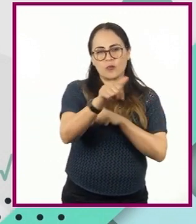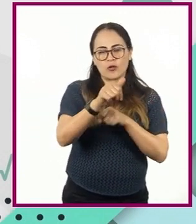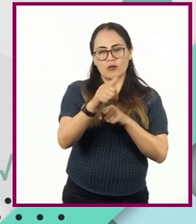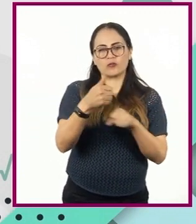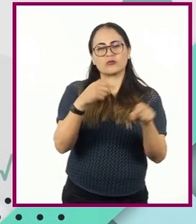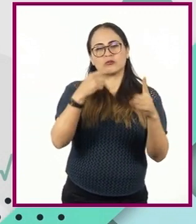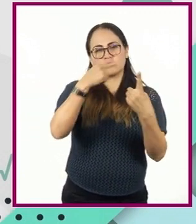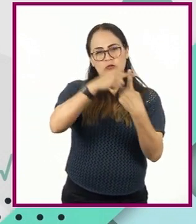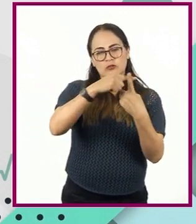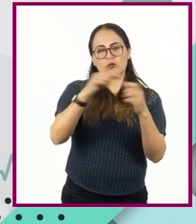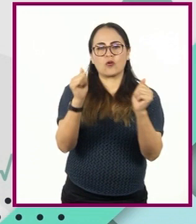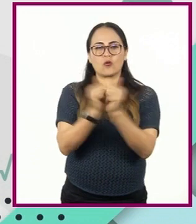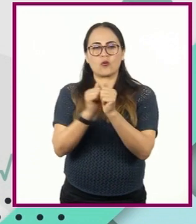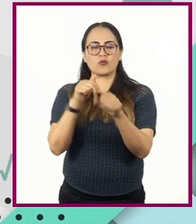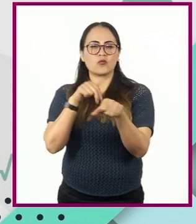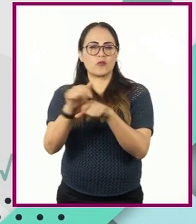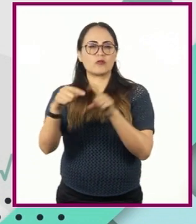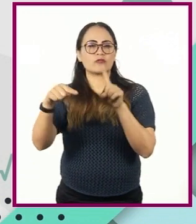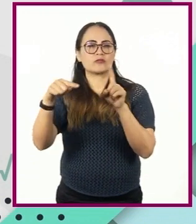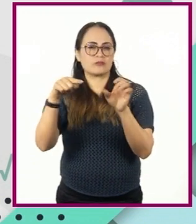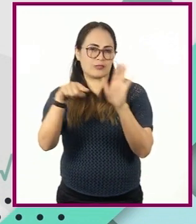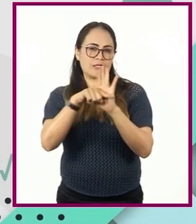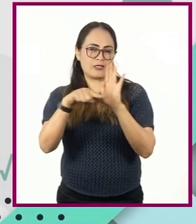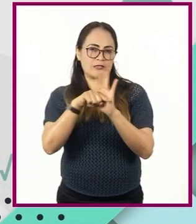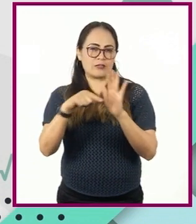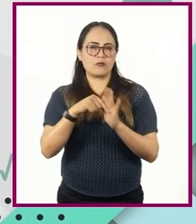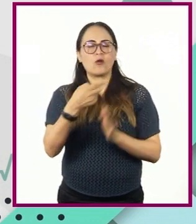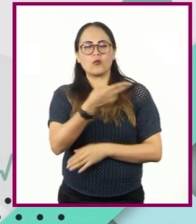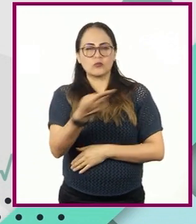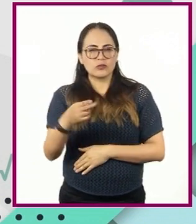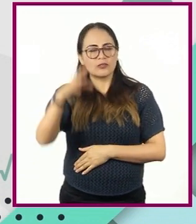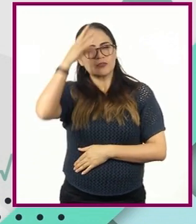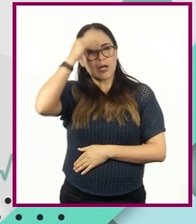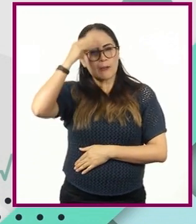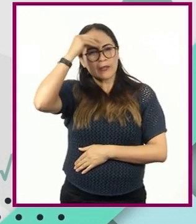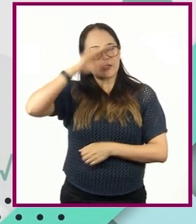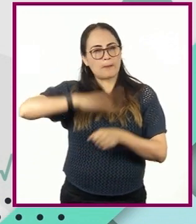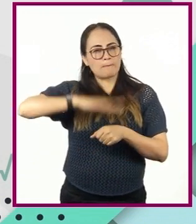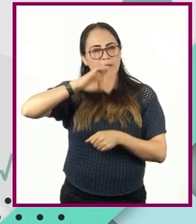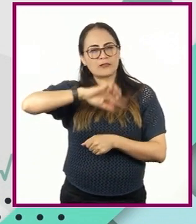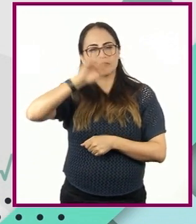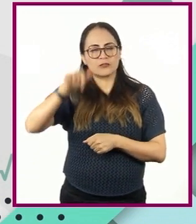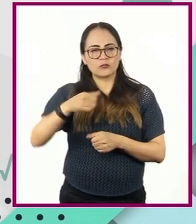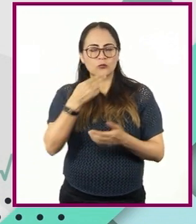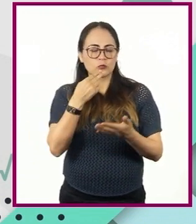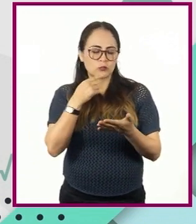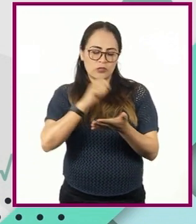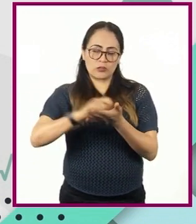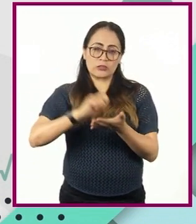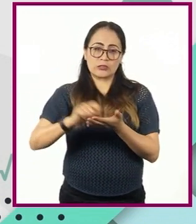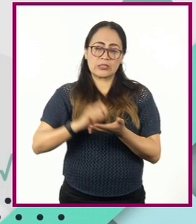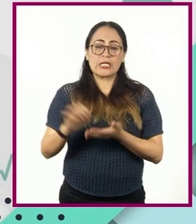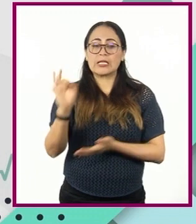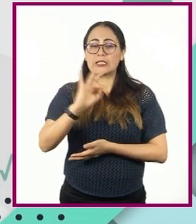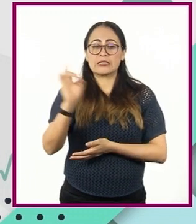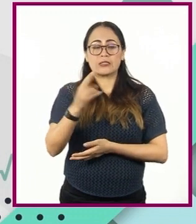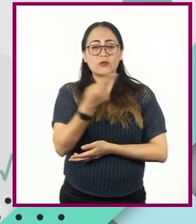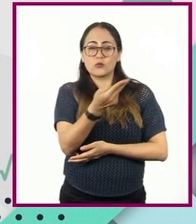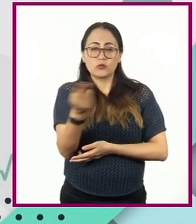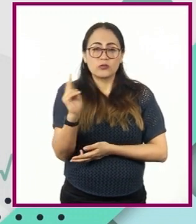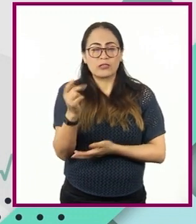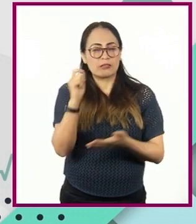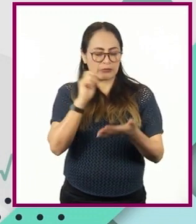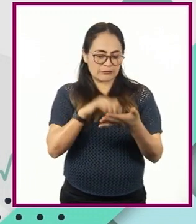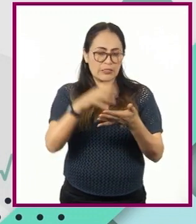y negativos, han podido fortalecer sus conocimientos y aplicarlos. Pero quienes no habían logrado alcanzar aún